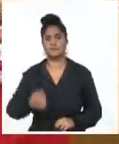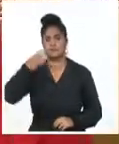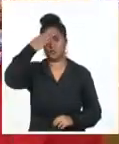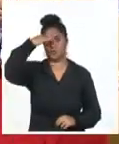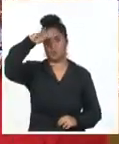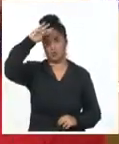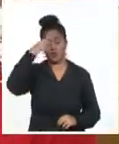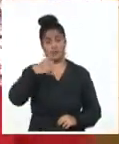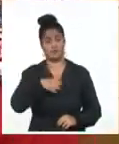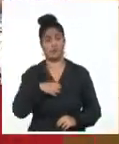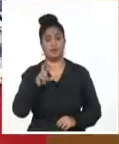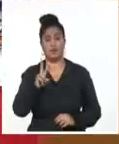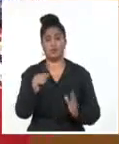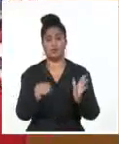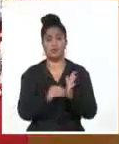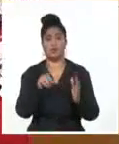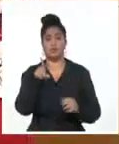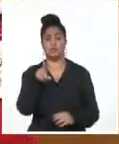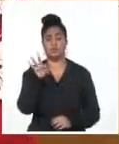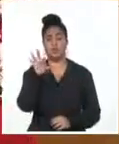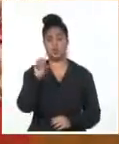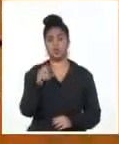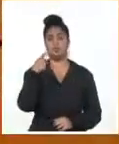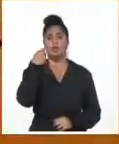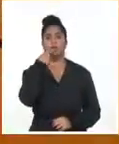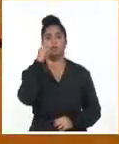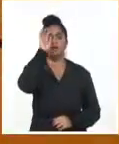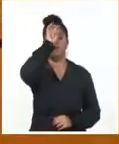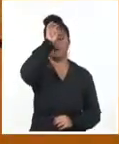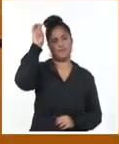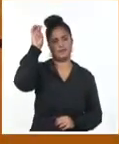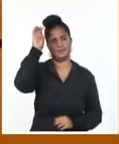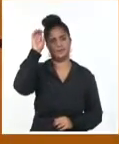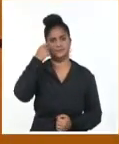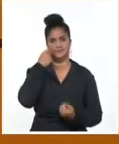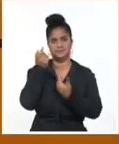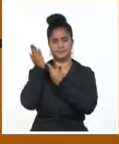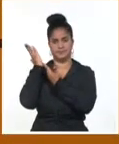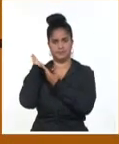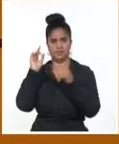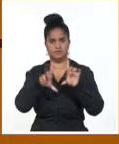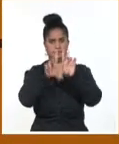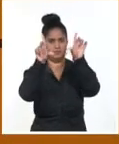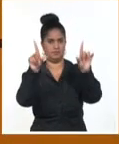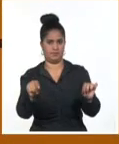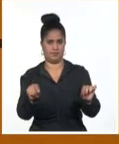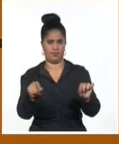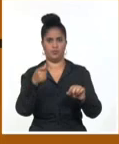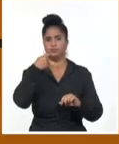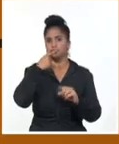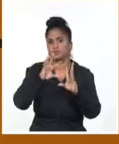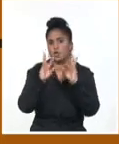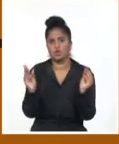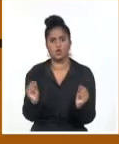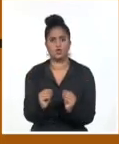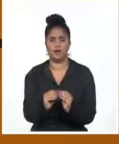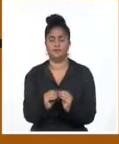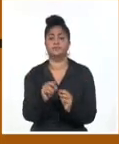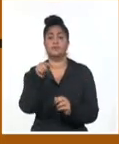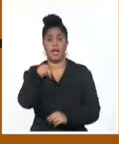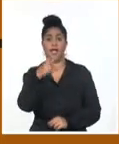cuenta con 2.180 farmacias comunitarias y usted lo tiene aquí en la gráfica. Como promedio se atienden